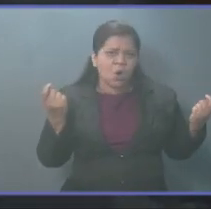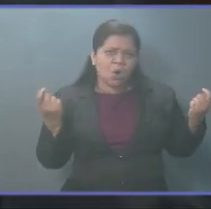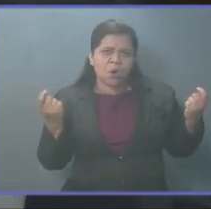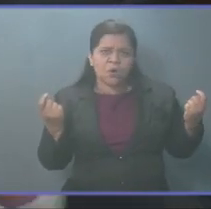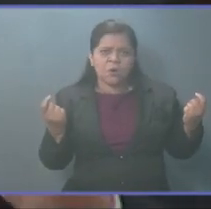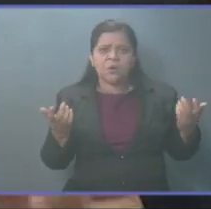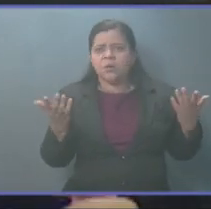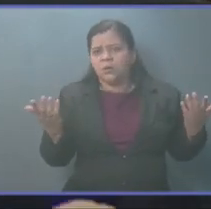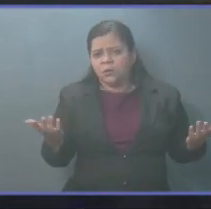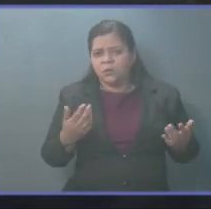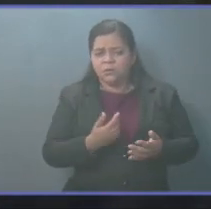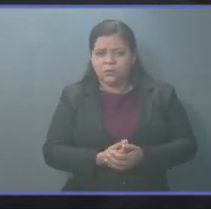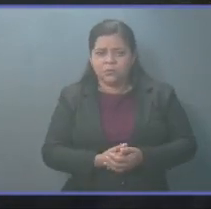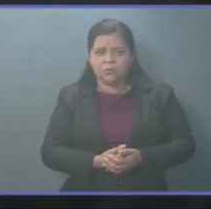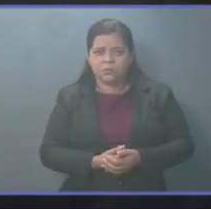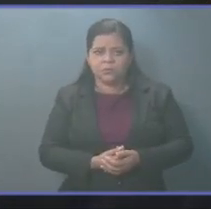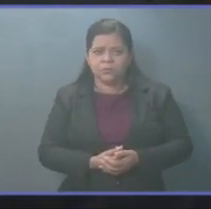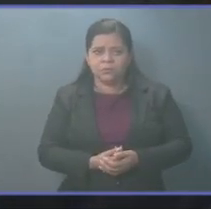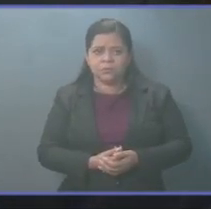alguna actividad.